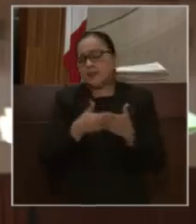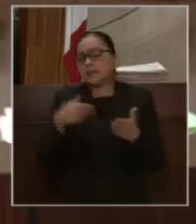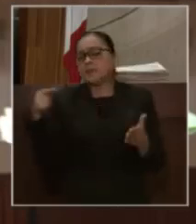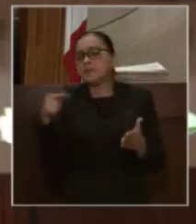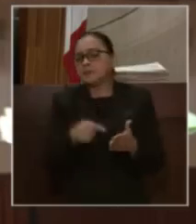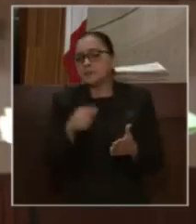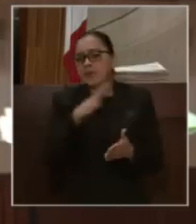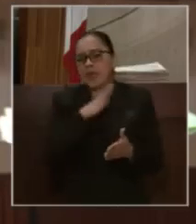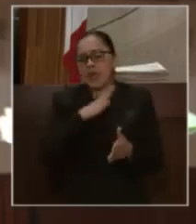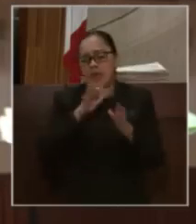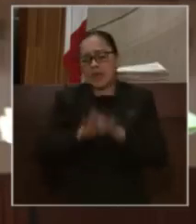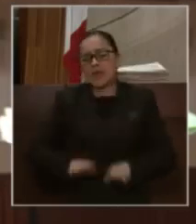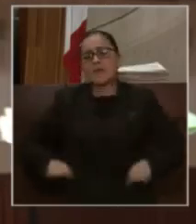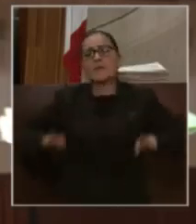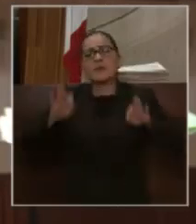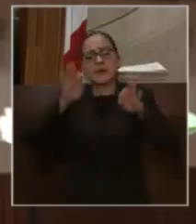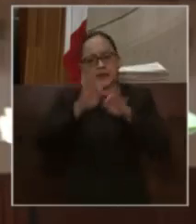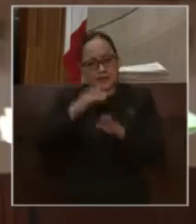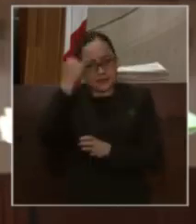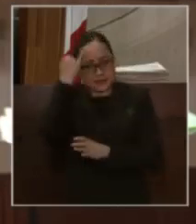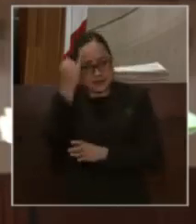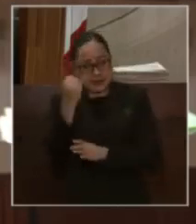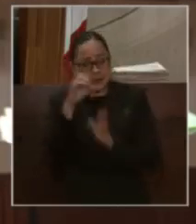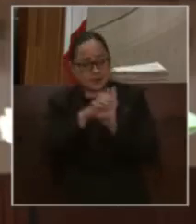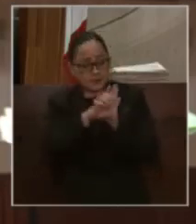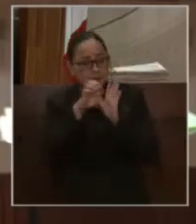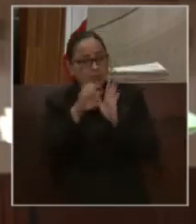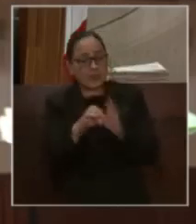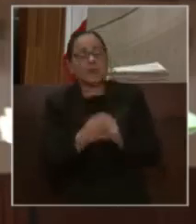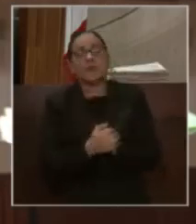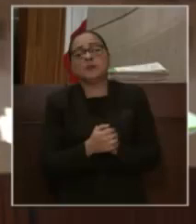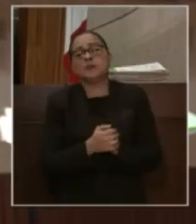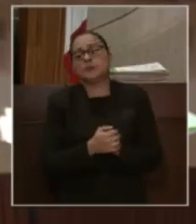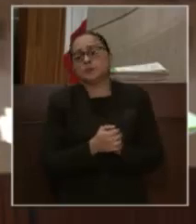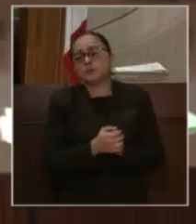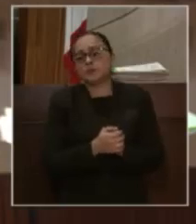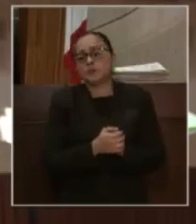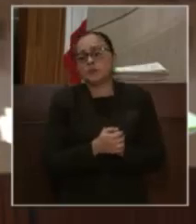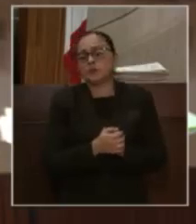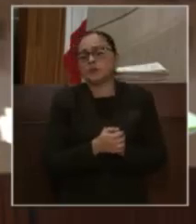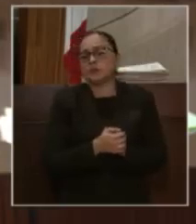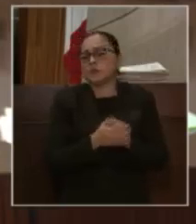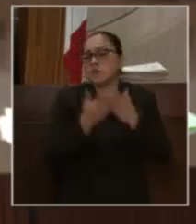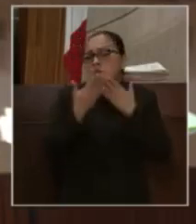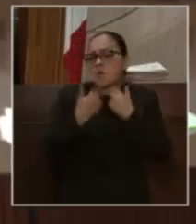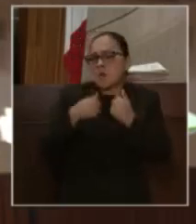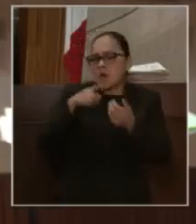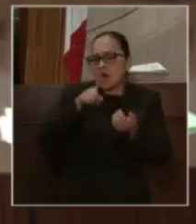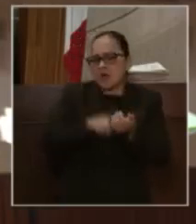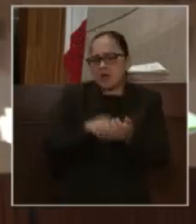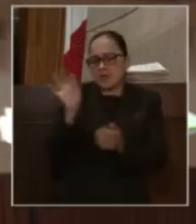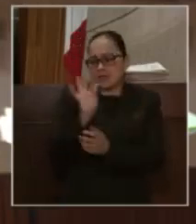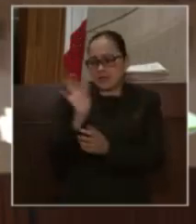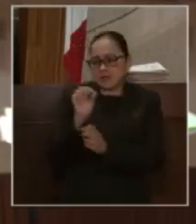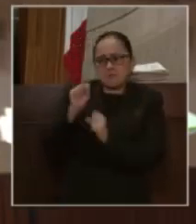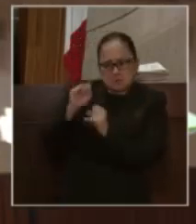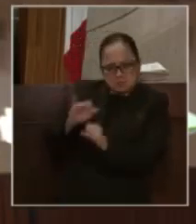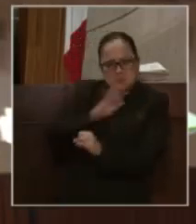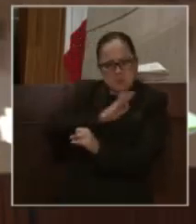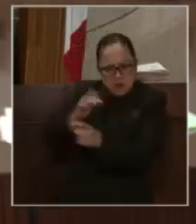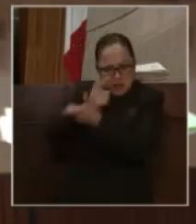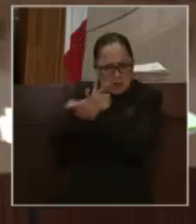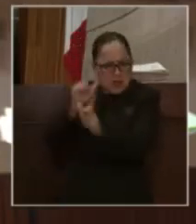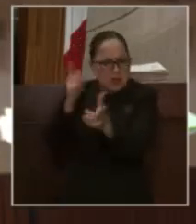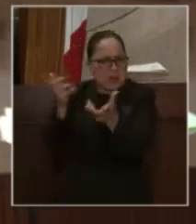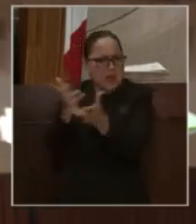aspectos fundamentales donde no se trata, por supuesto, de consentir o de permitir